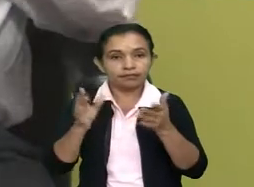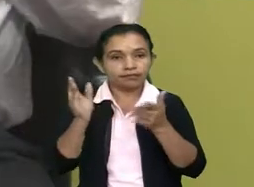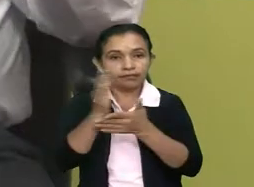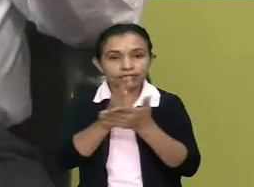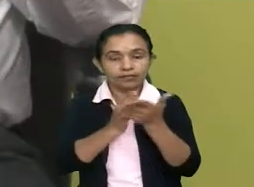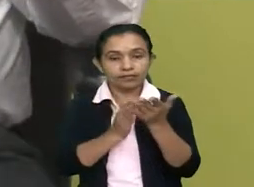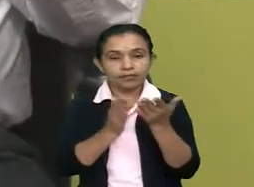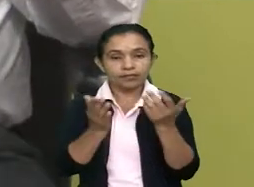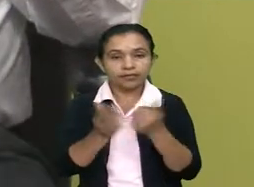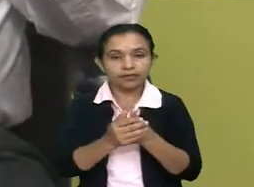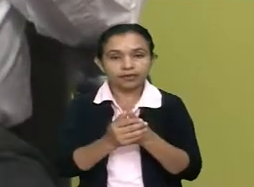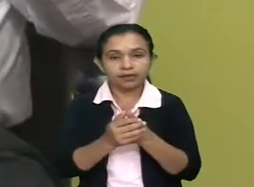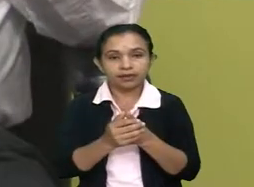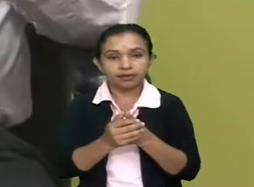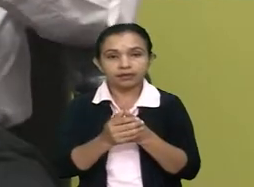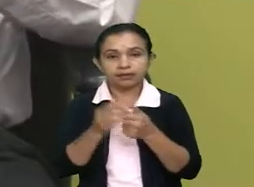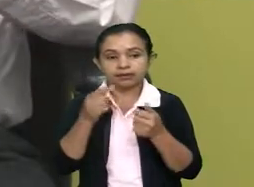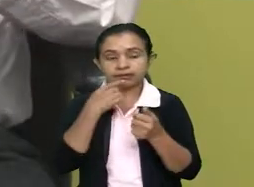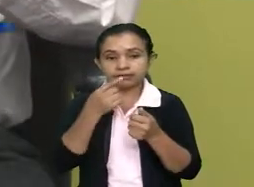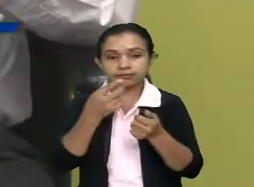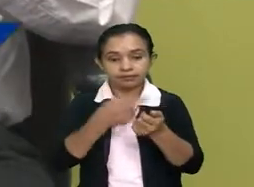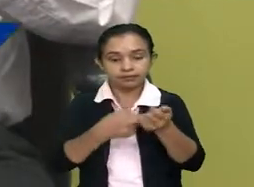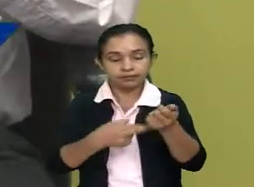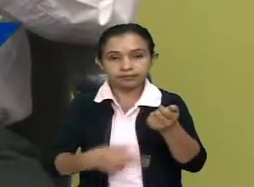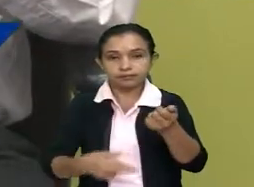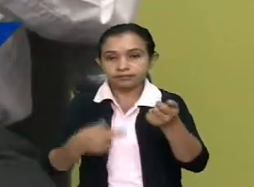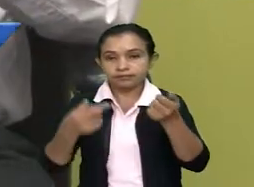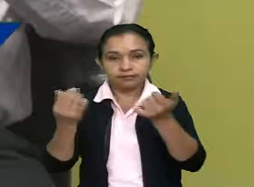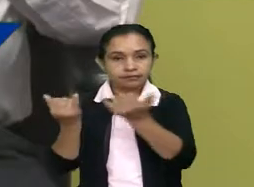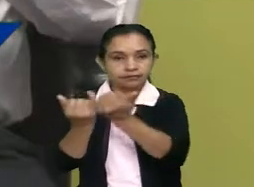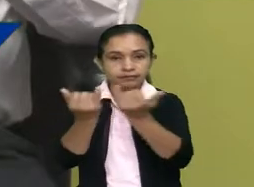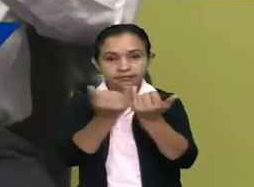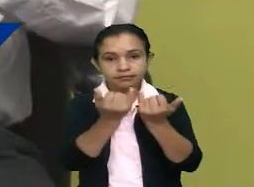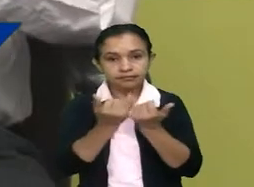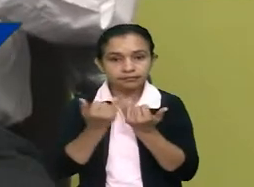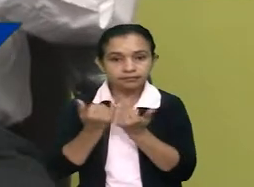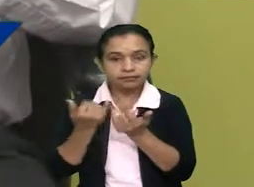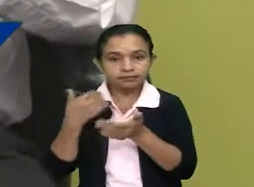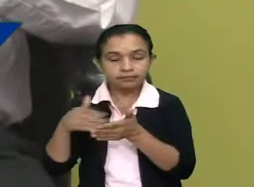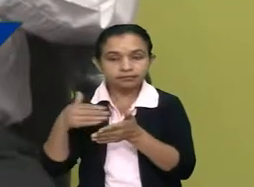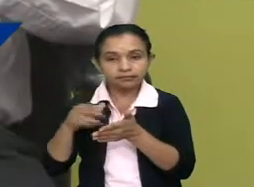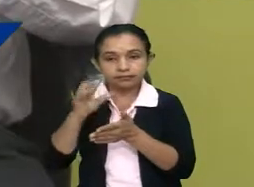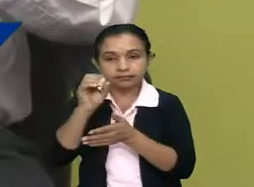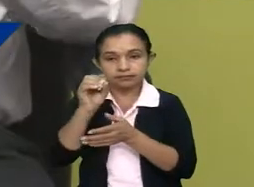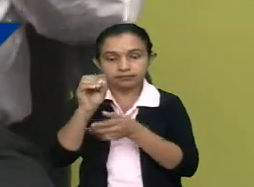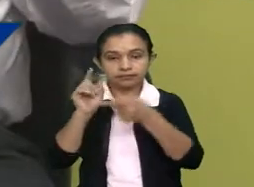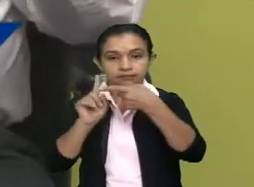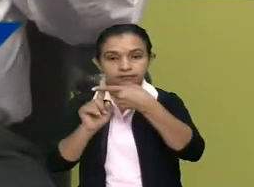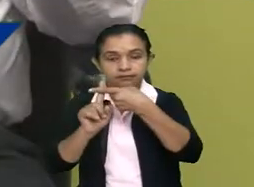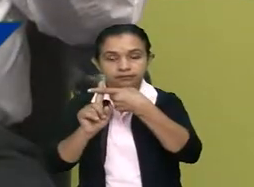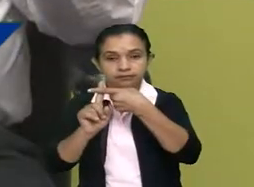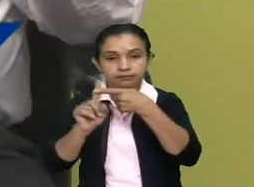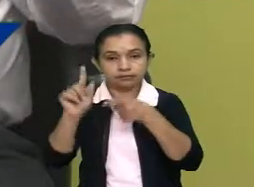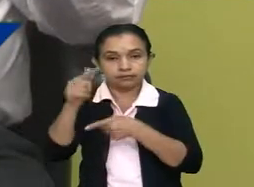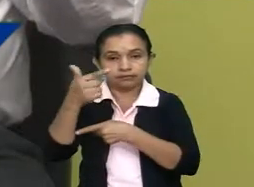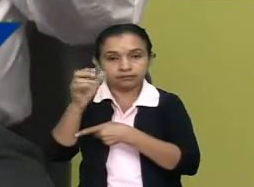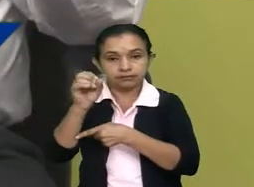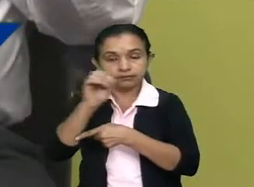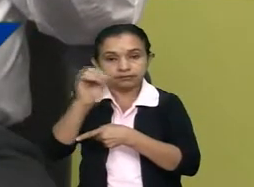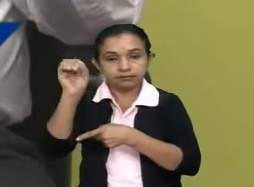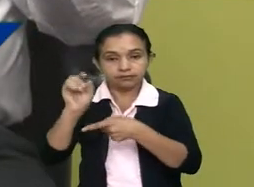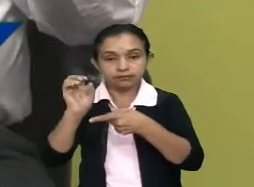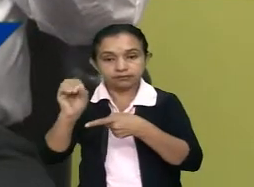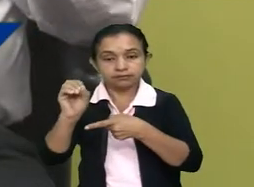así como hay hay tipos de sangre comunes como se encuentran con facilidad lo positivo el 70 por ciento de la población o